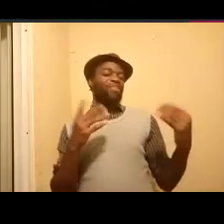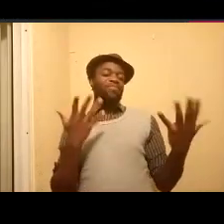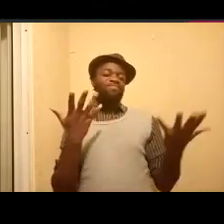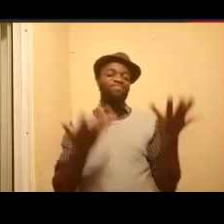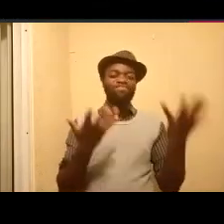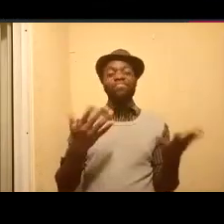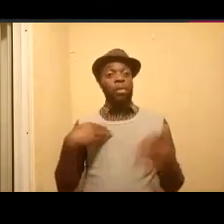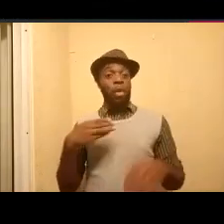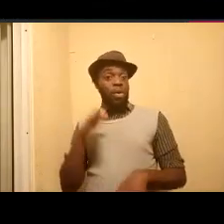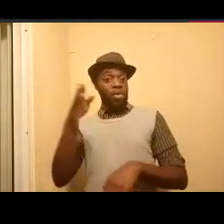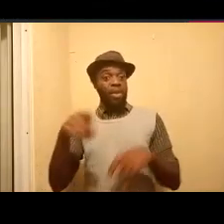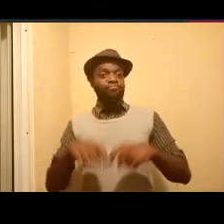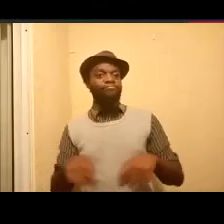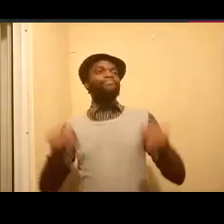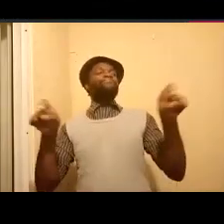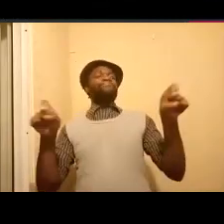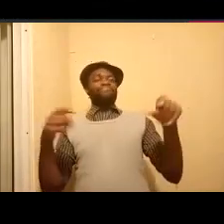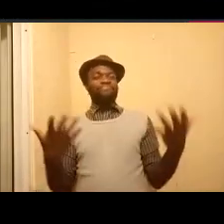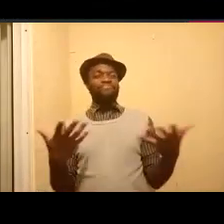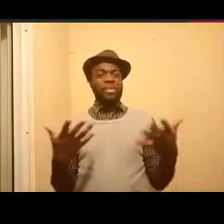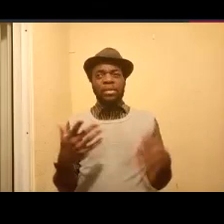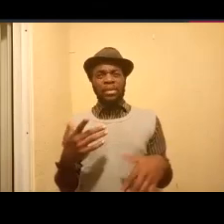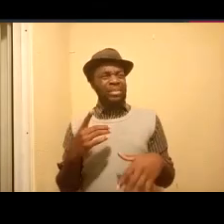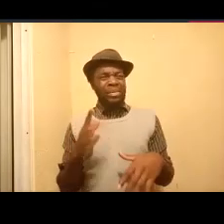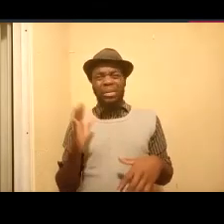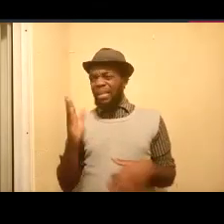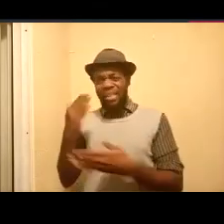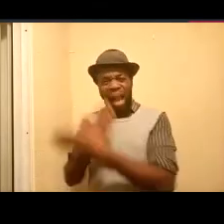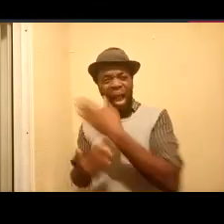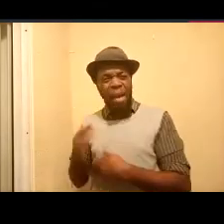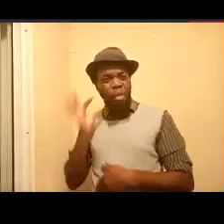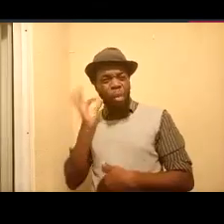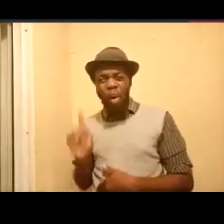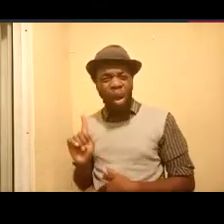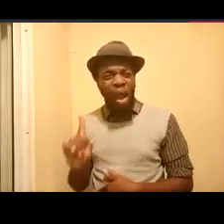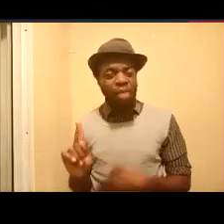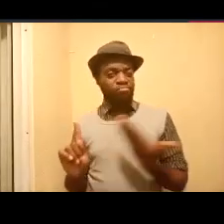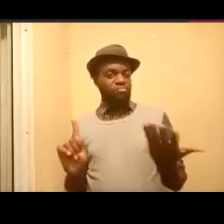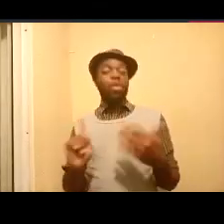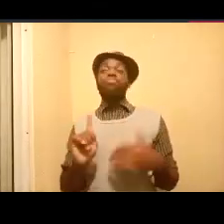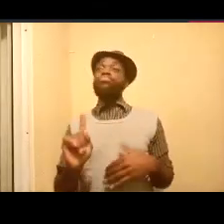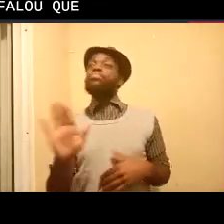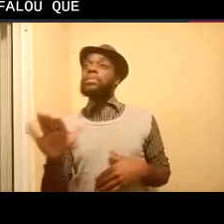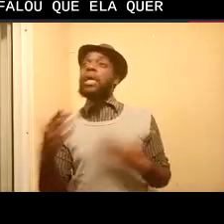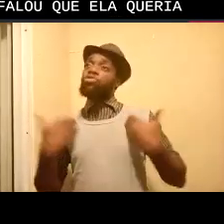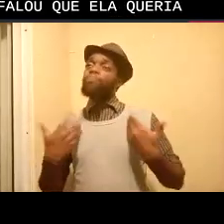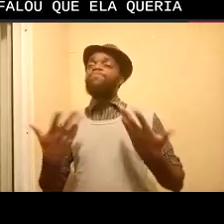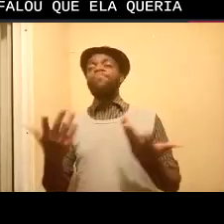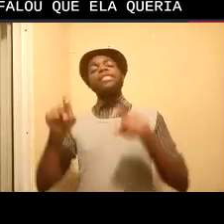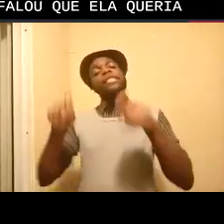Por ejemplo, nos pasó que una chica con Asperger solicitó anticoncepción para regular su periodo y pidió una cita con el